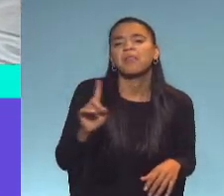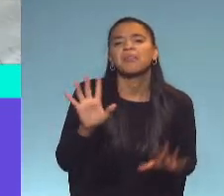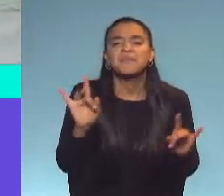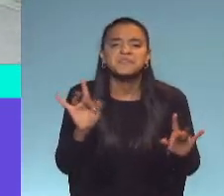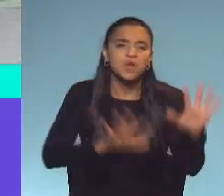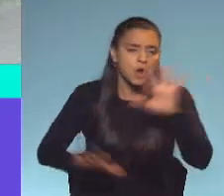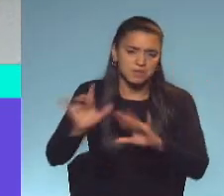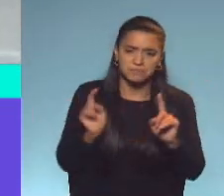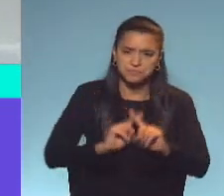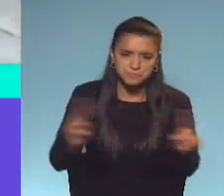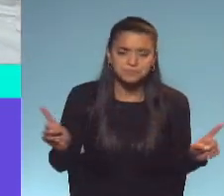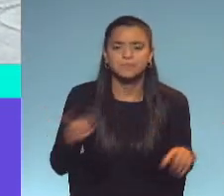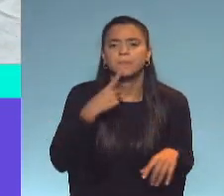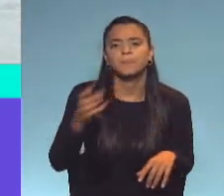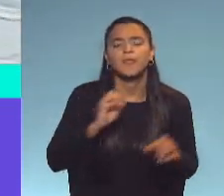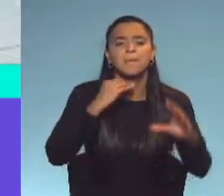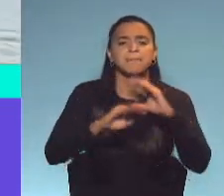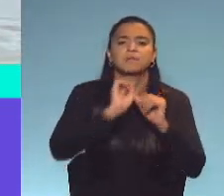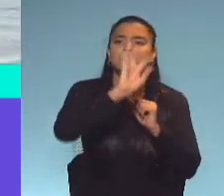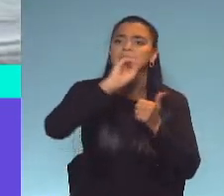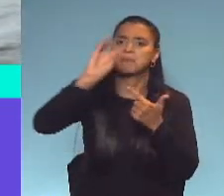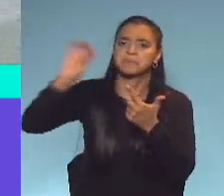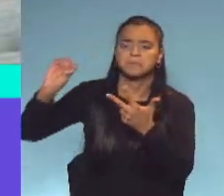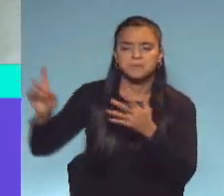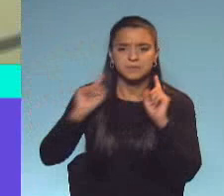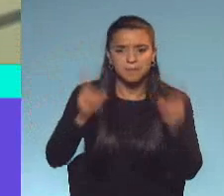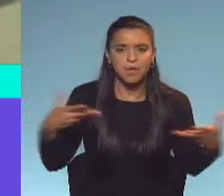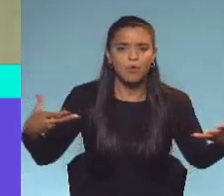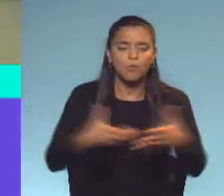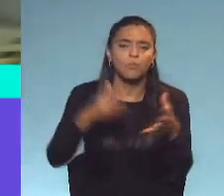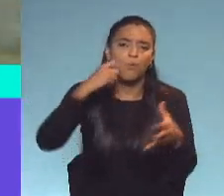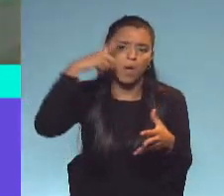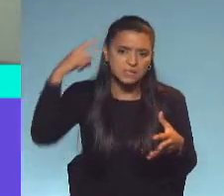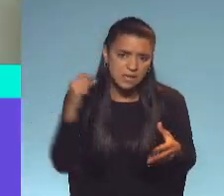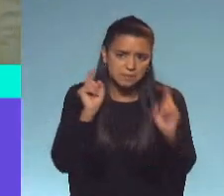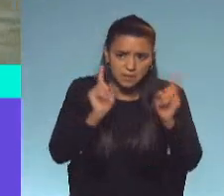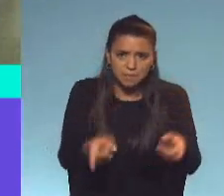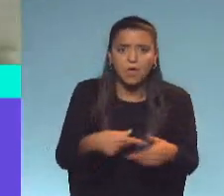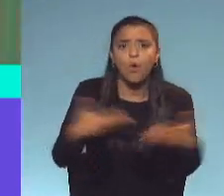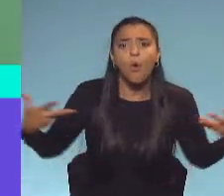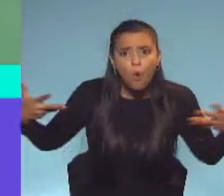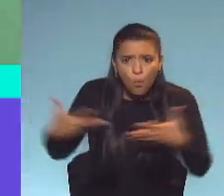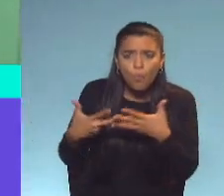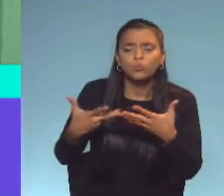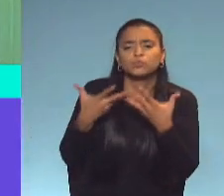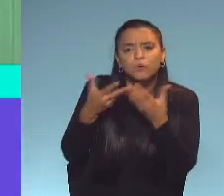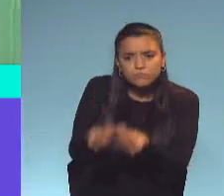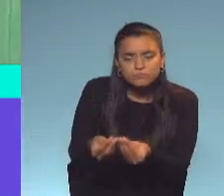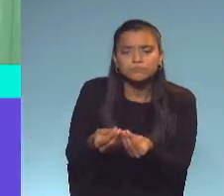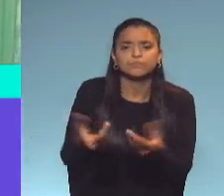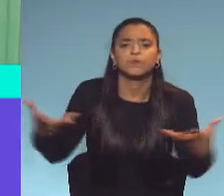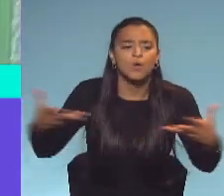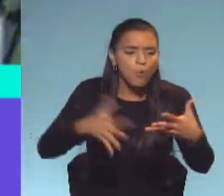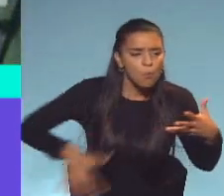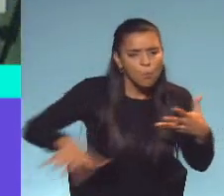la organización, enviamos mails a las familias, también tenemos un grupo de WhatsApp y bueno, todos juntos fuimos colaborando, toda la